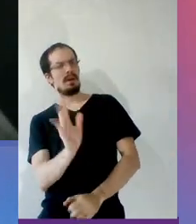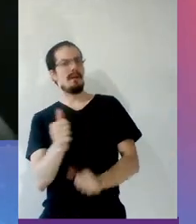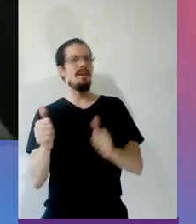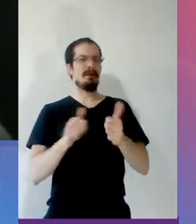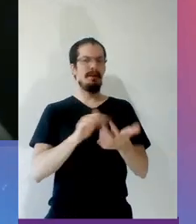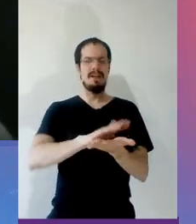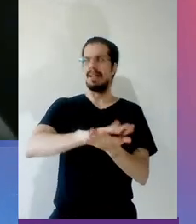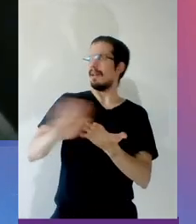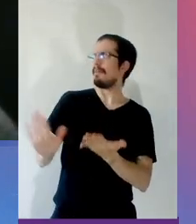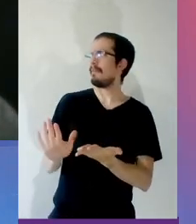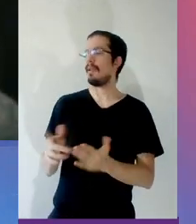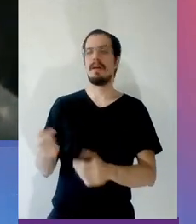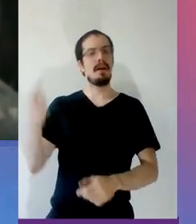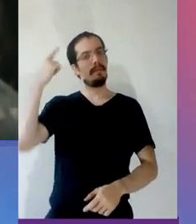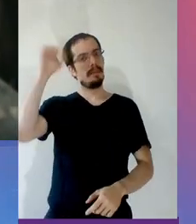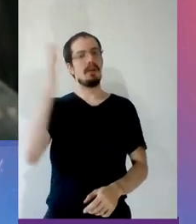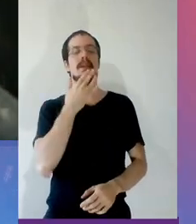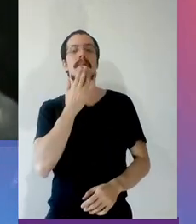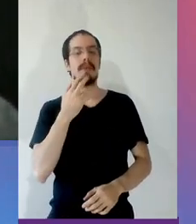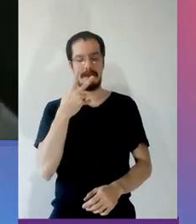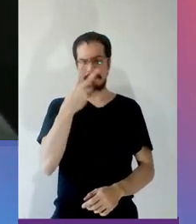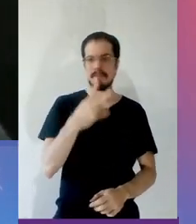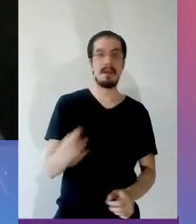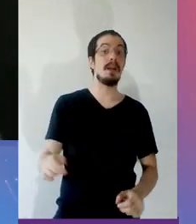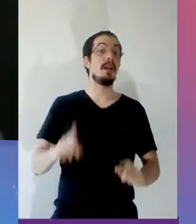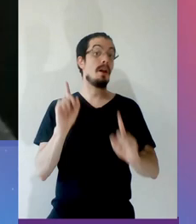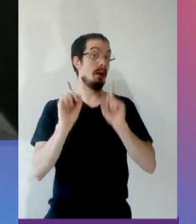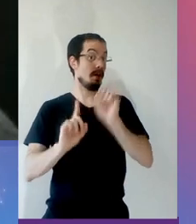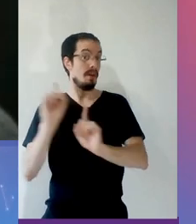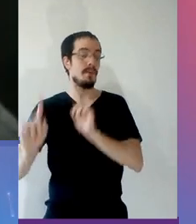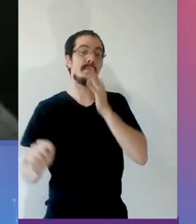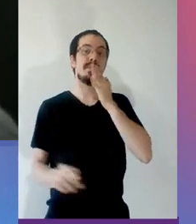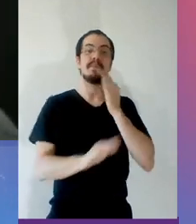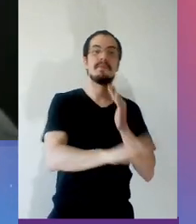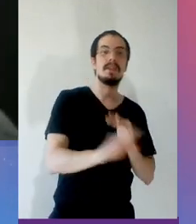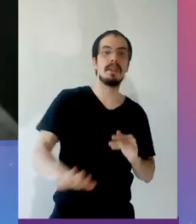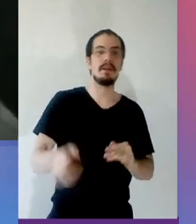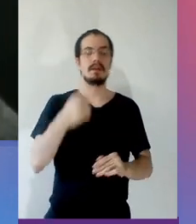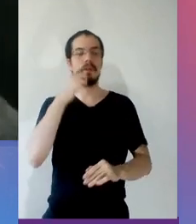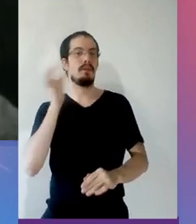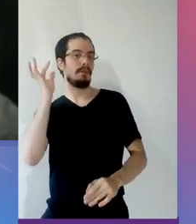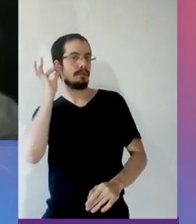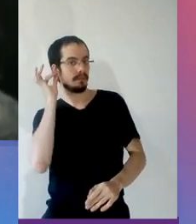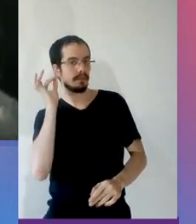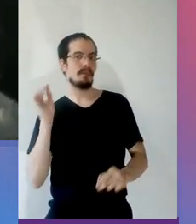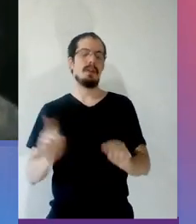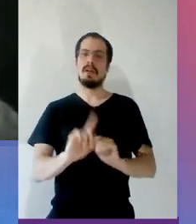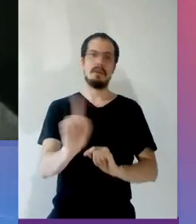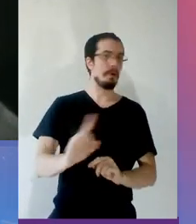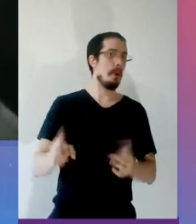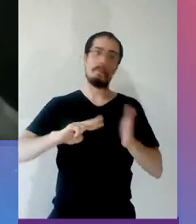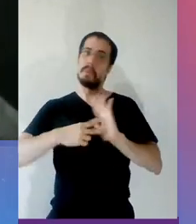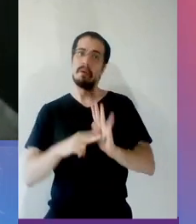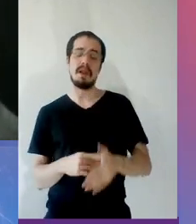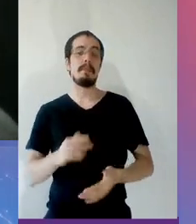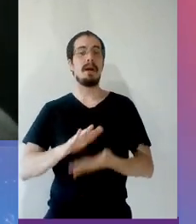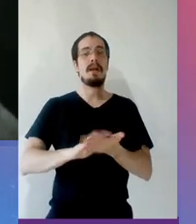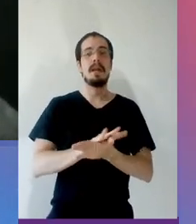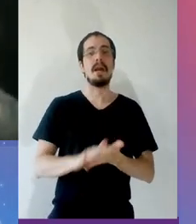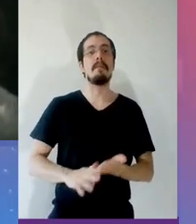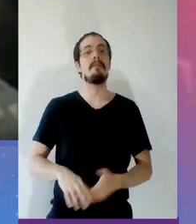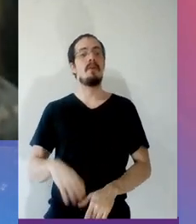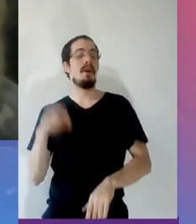niños, las niñas y los adolescentes no han sido atendidos en sus propias patologías. Gran parte de las patologías